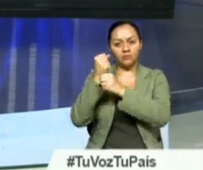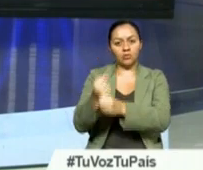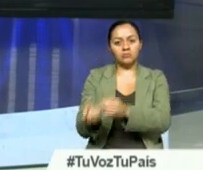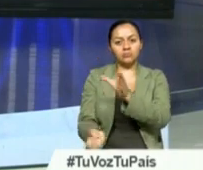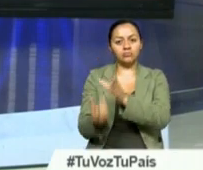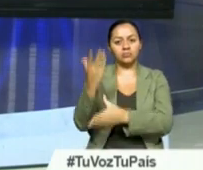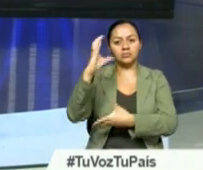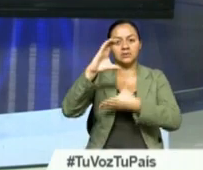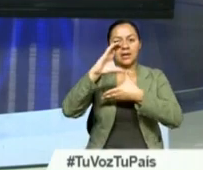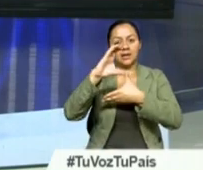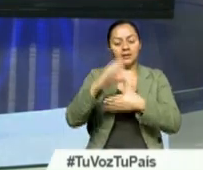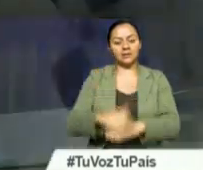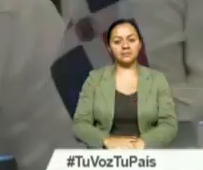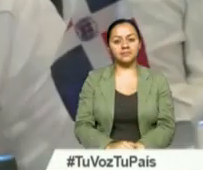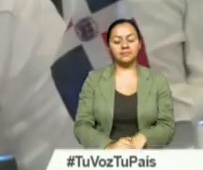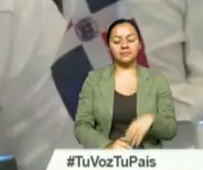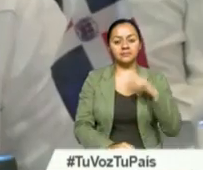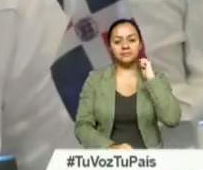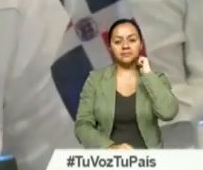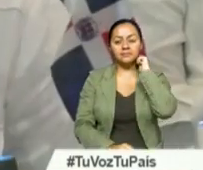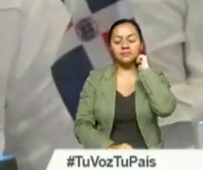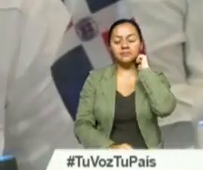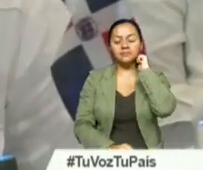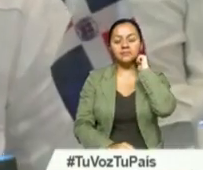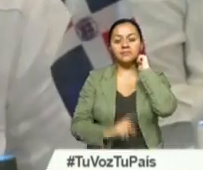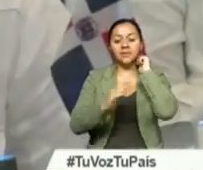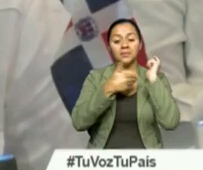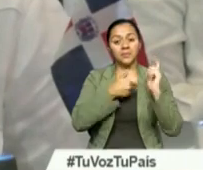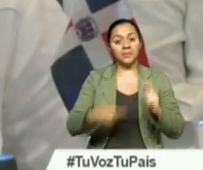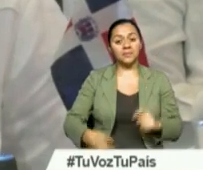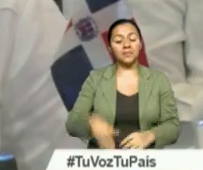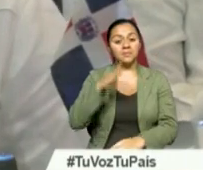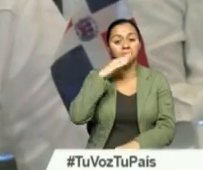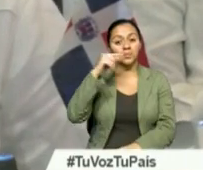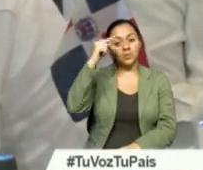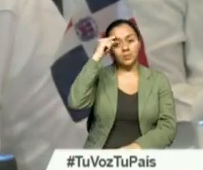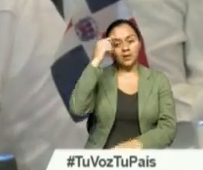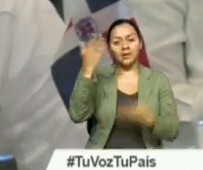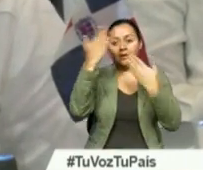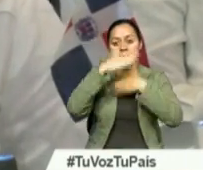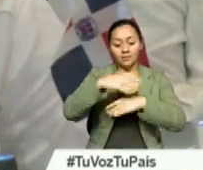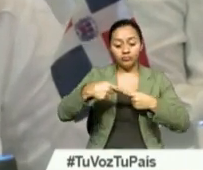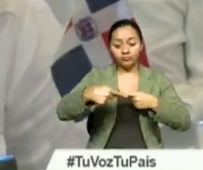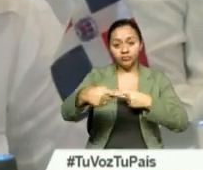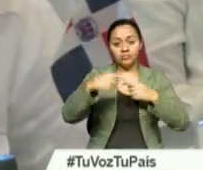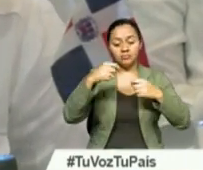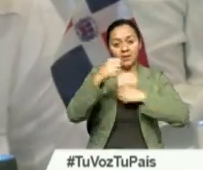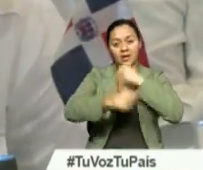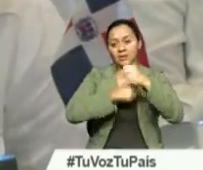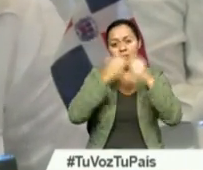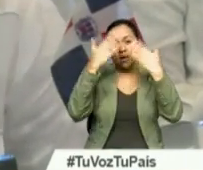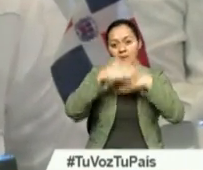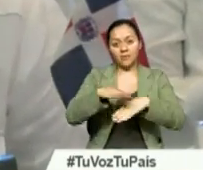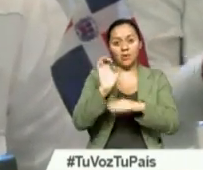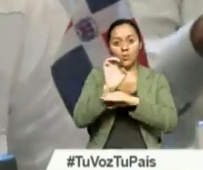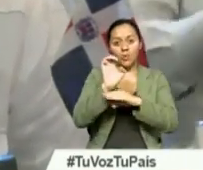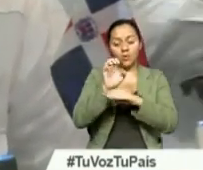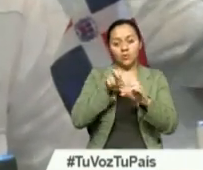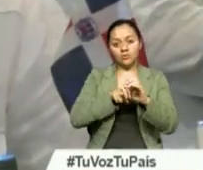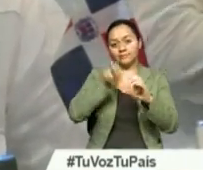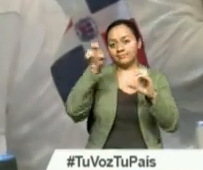CELAC. El presidente Correa se está despidiendo este año de la